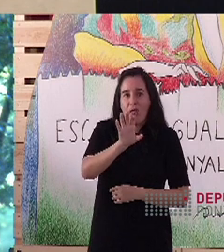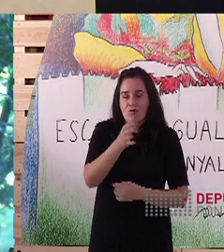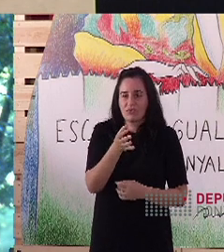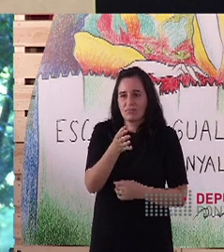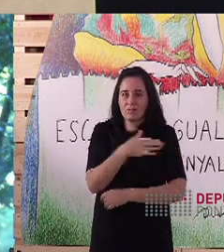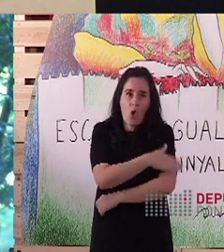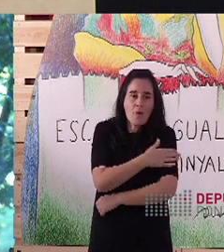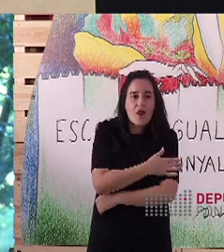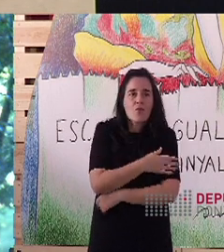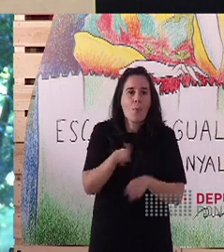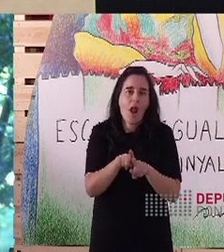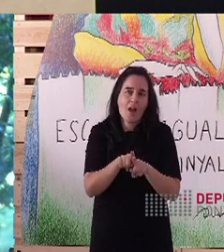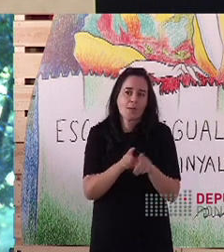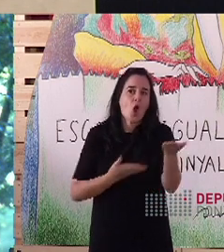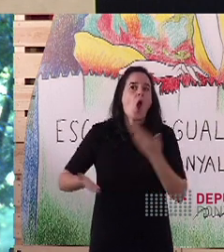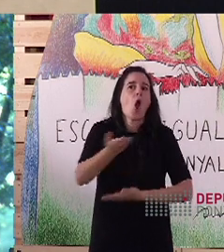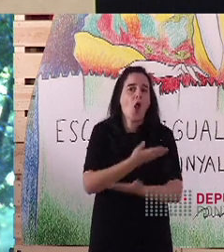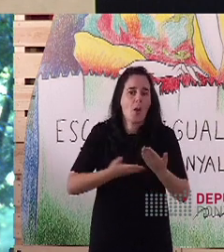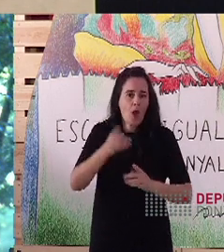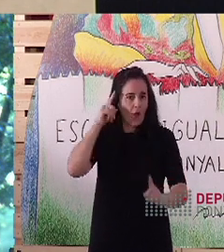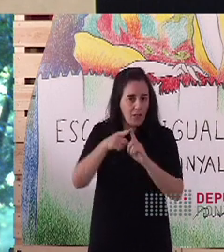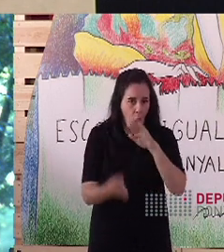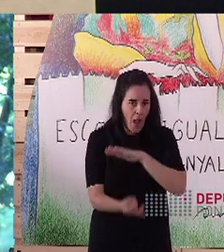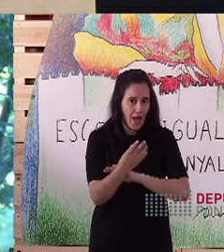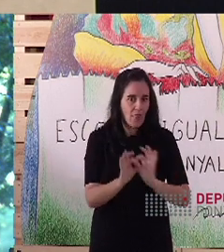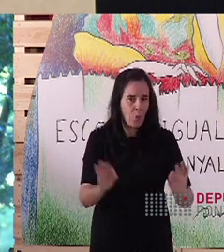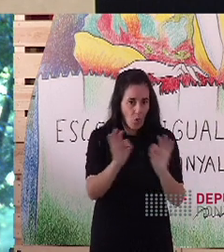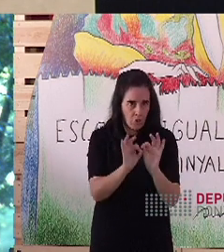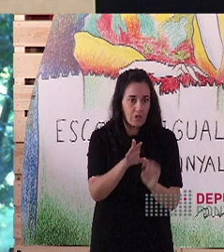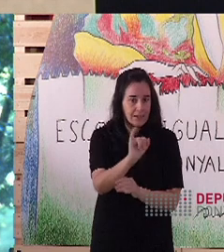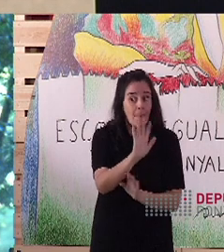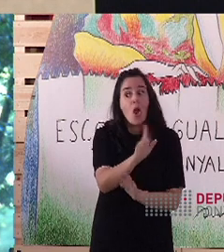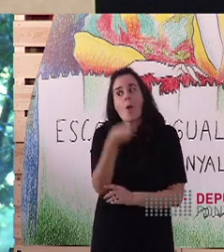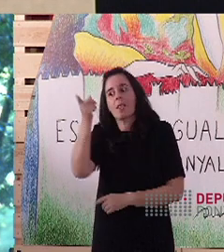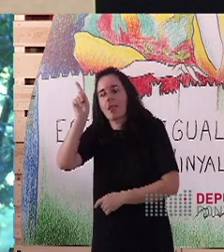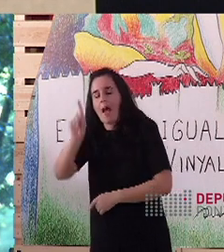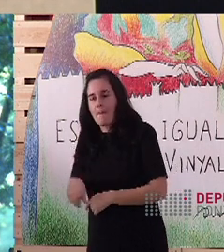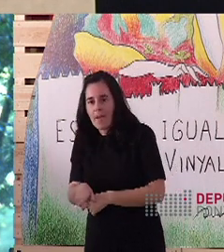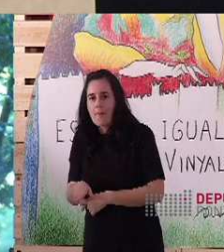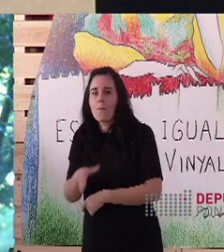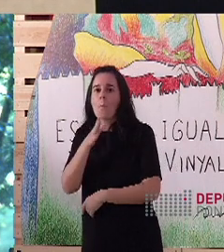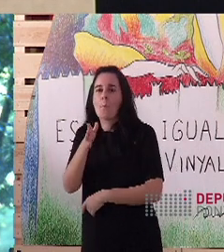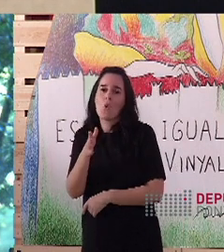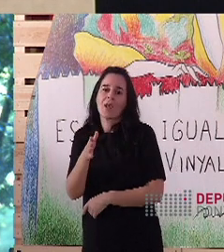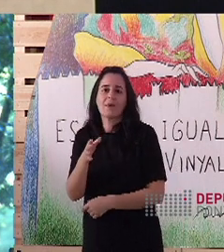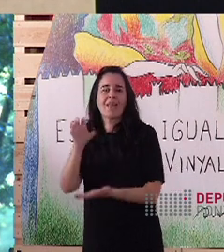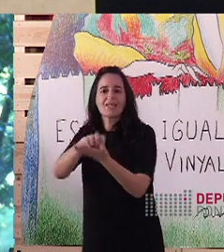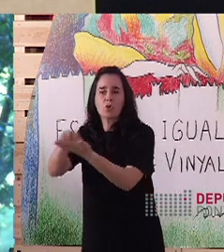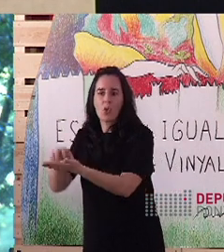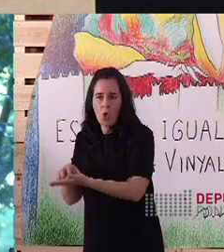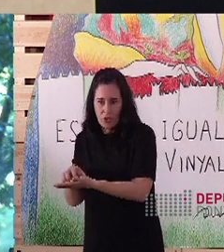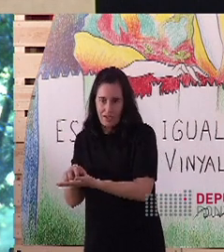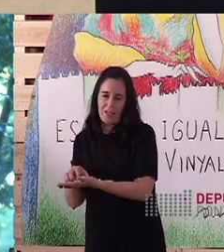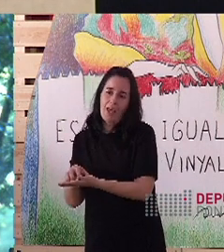una forma explícita en la creación de estos circuitos. También lo es porque las instituciones del capitalismo internacional,